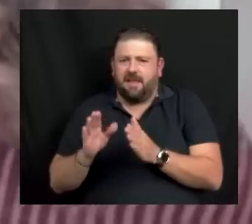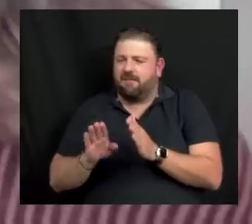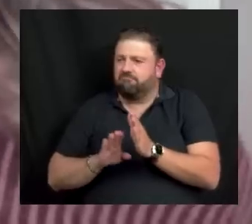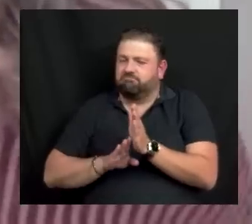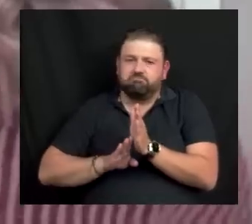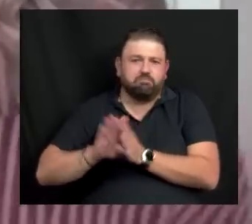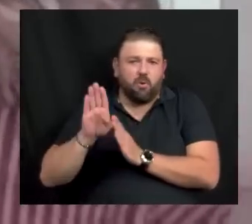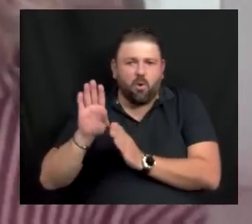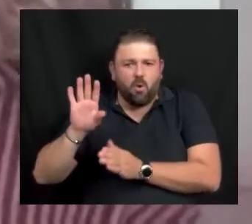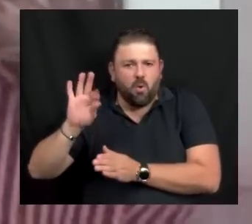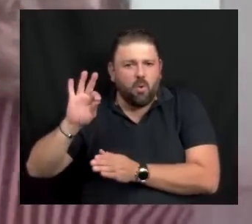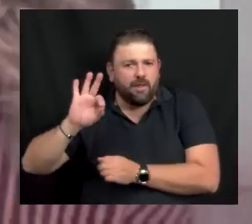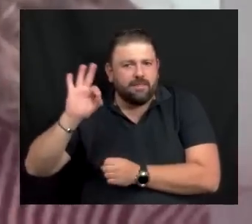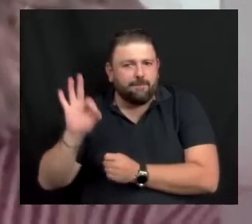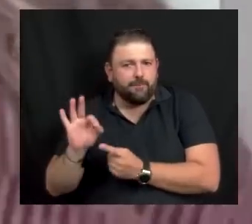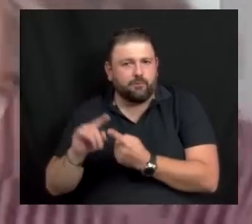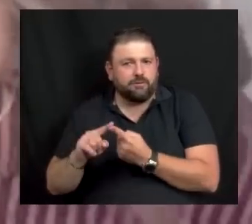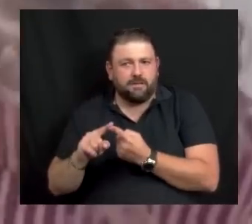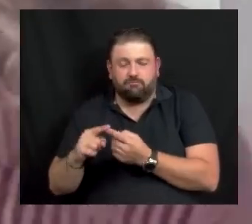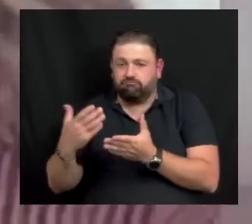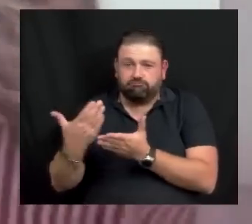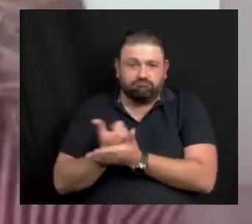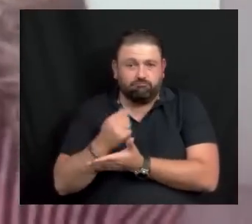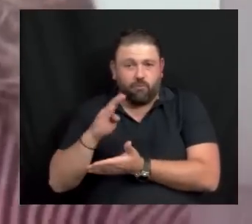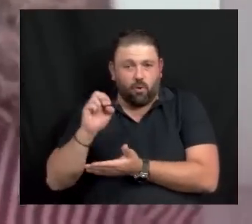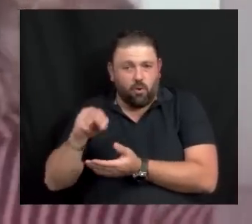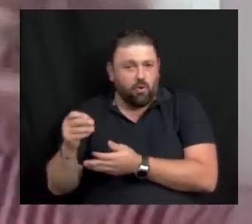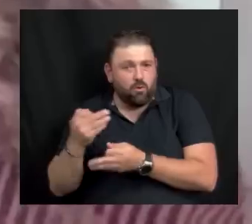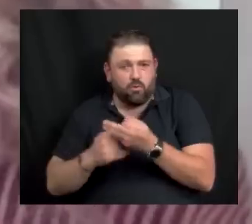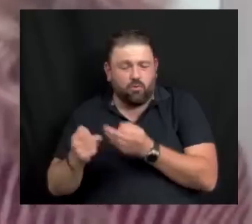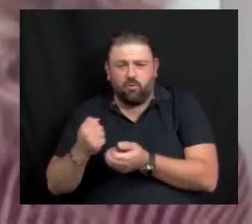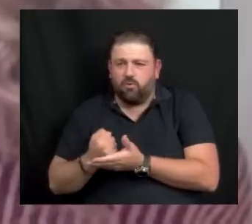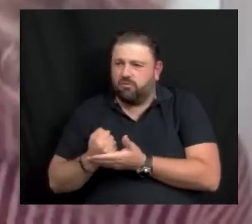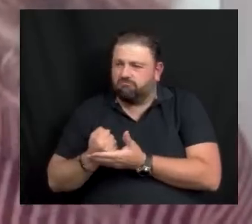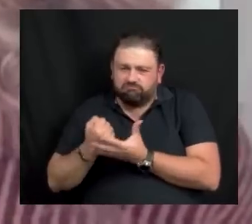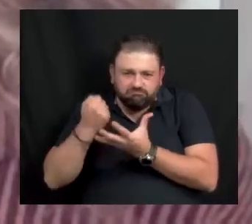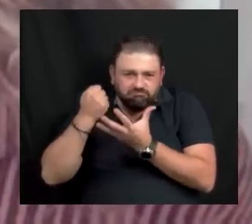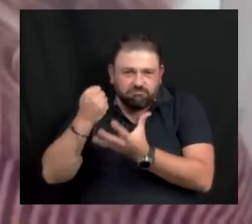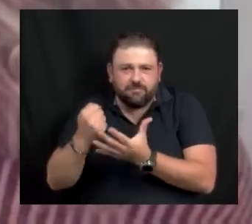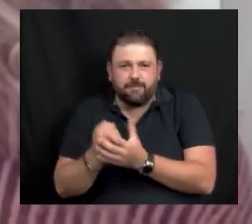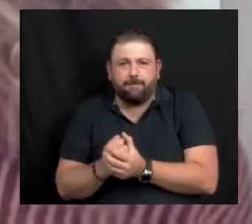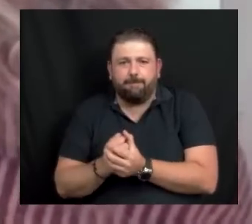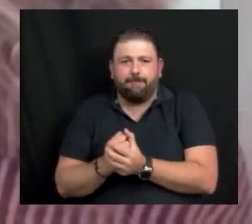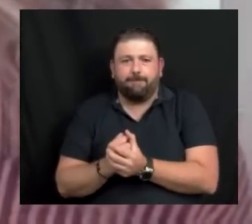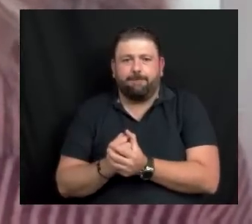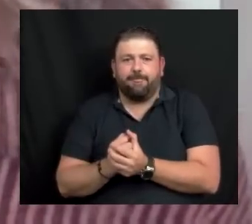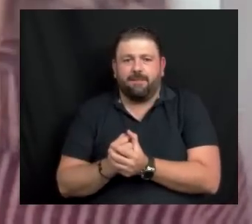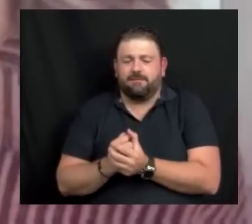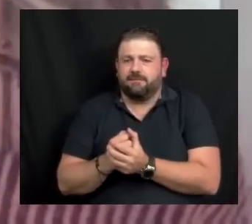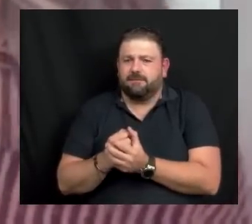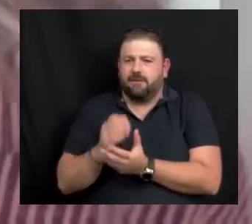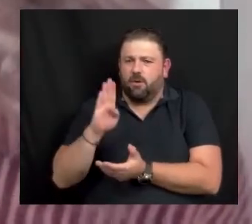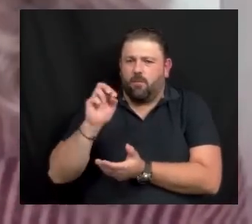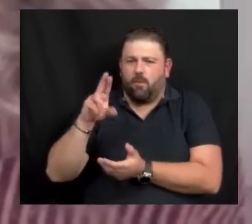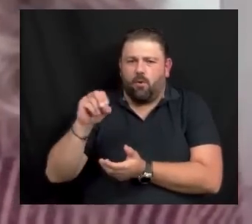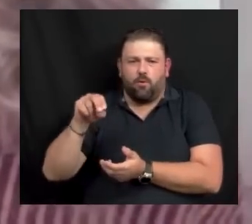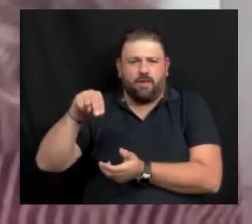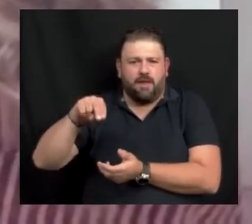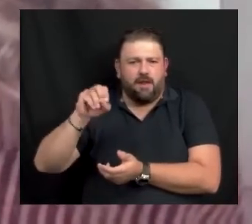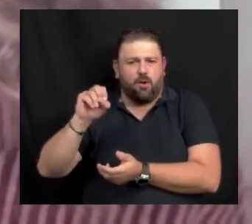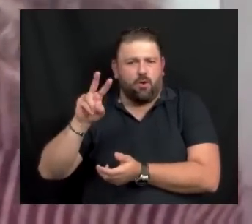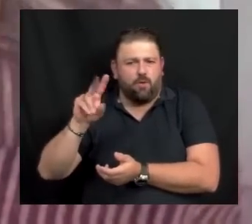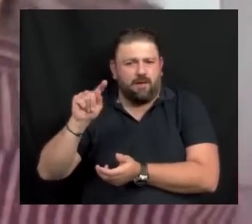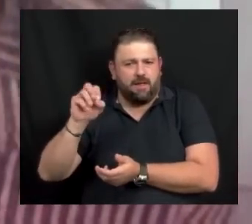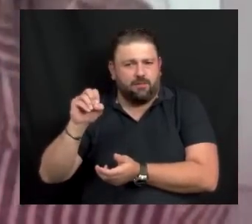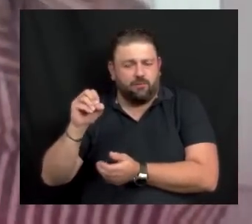primer mes, se gana bono, ¿sí? En finales del año pasado y se gana un bono de novato. Le